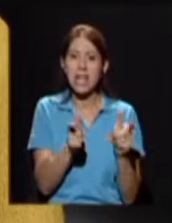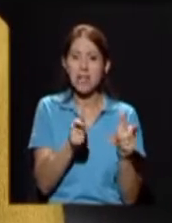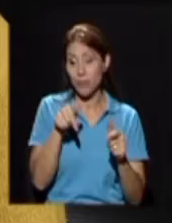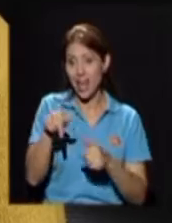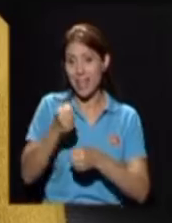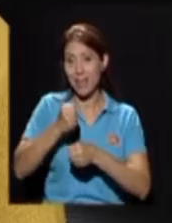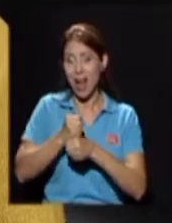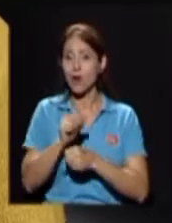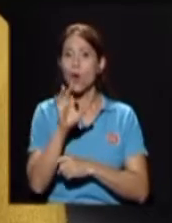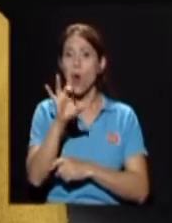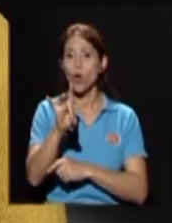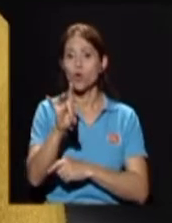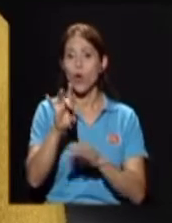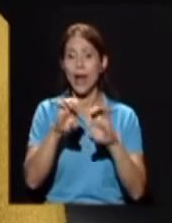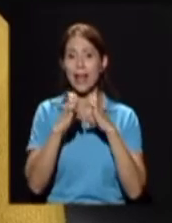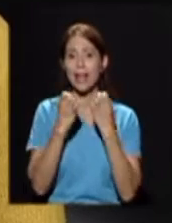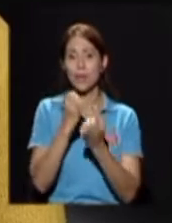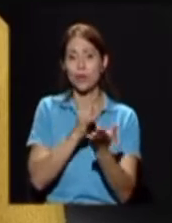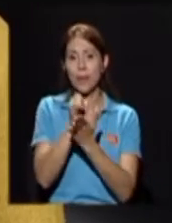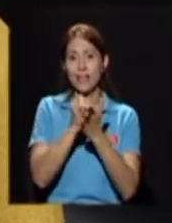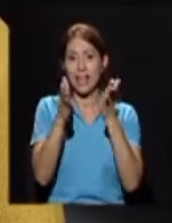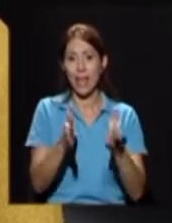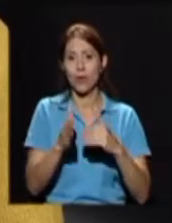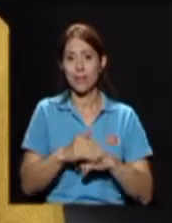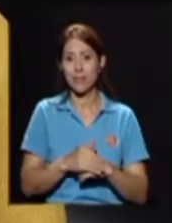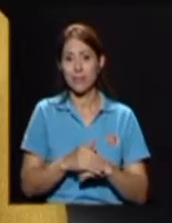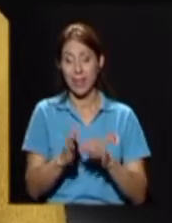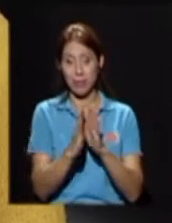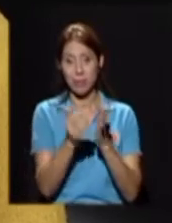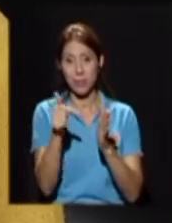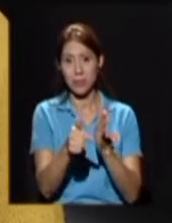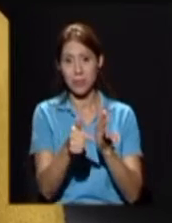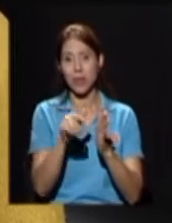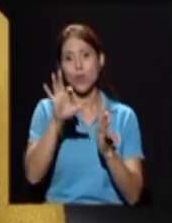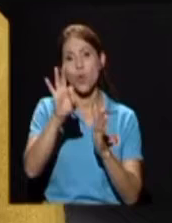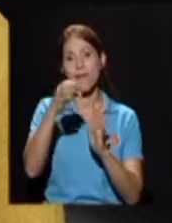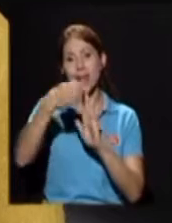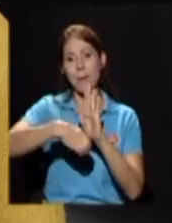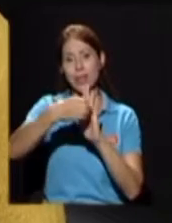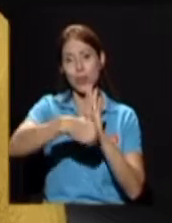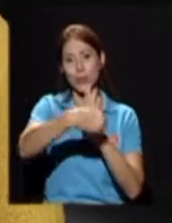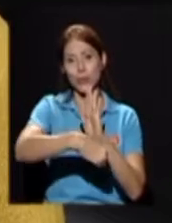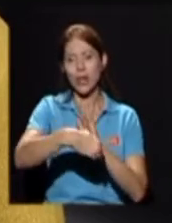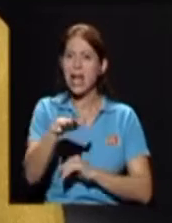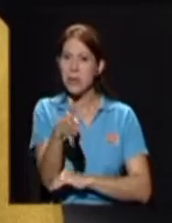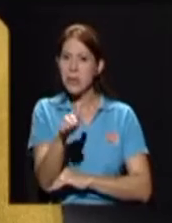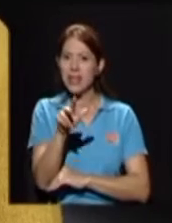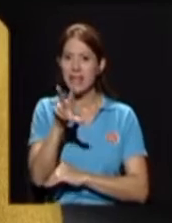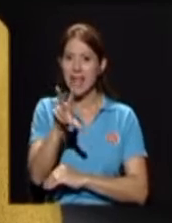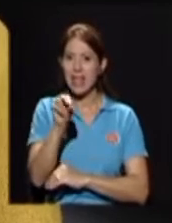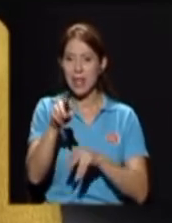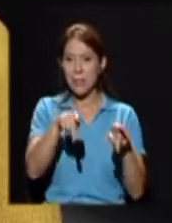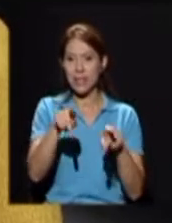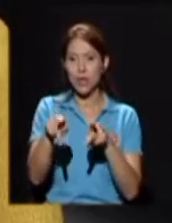equipos de investigadores. Tenemos 9 capítulos. Es alrededor de 30 personas, digamos,